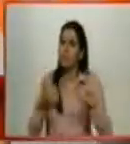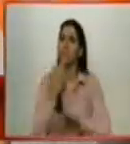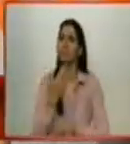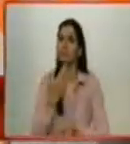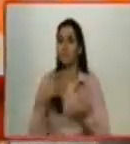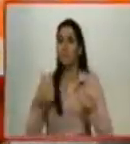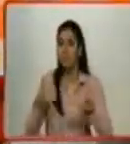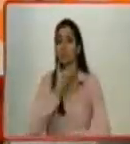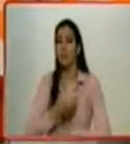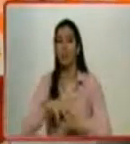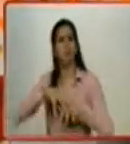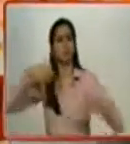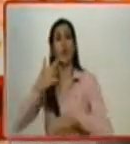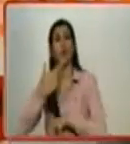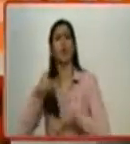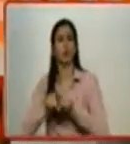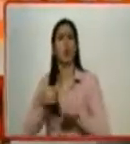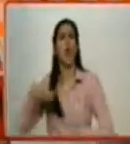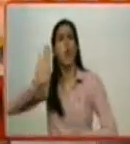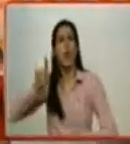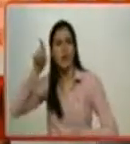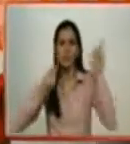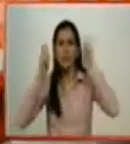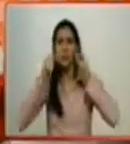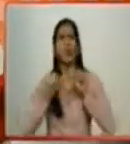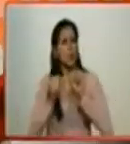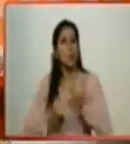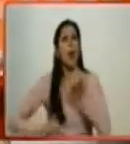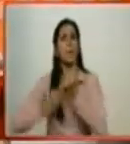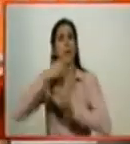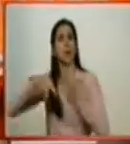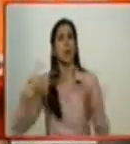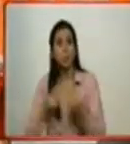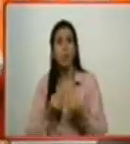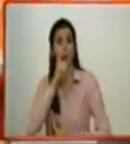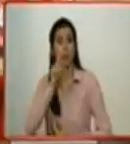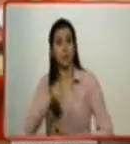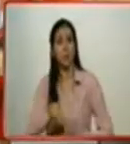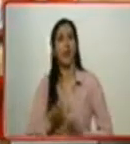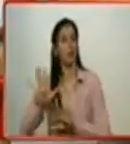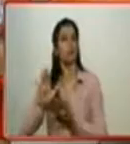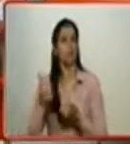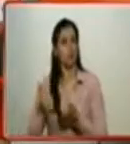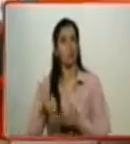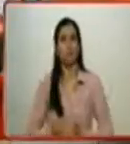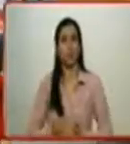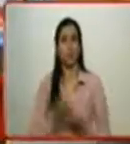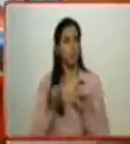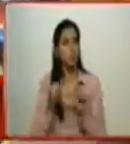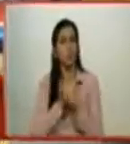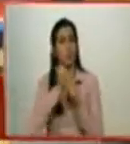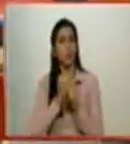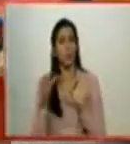porque se lo juramos al comandante Chávez que íbamos a mantener la revolución de la mano de nuestro presidente Nicolás Maduro, y ahí está. Señalaron que seguirán